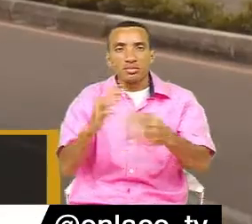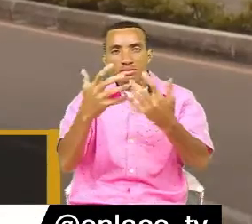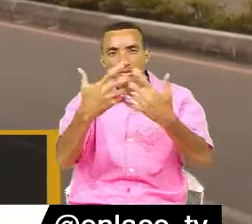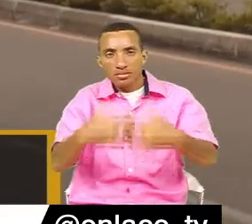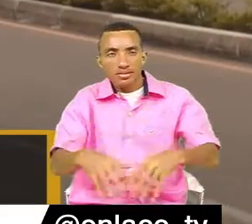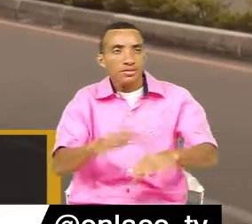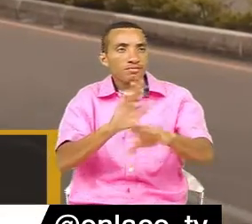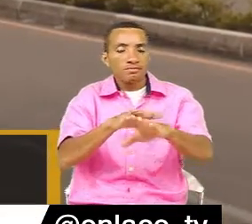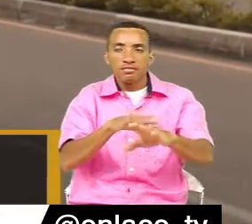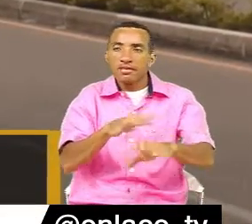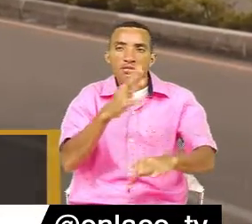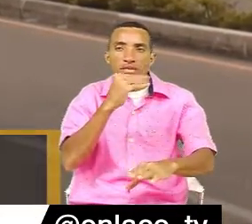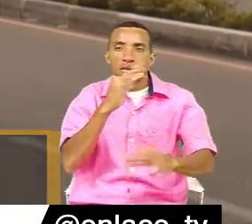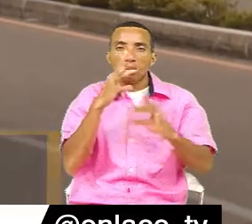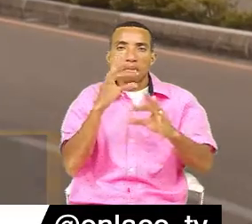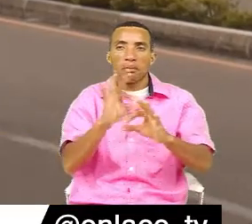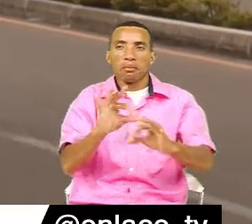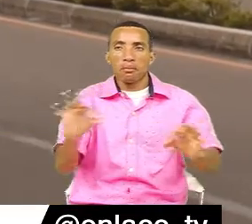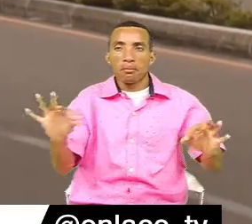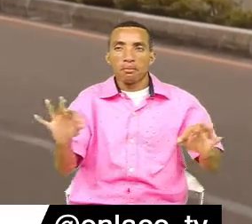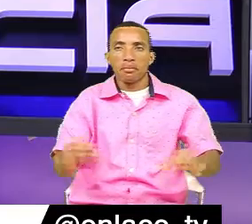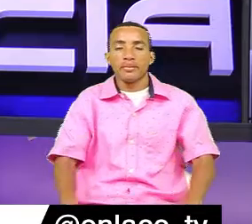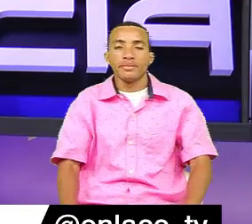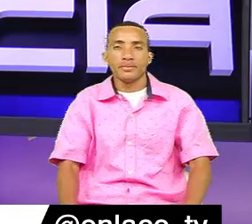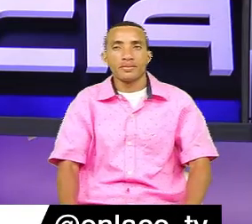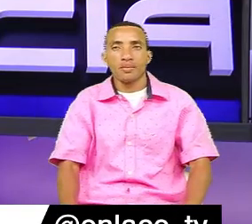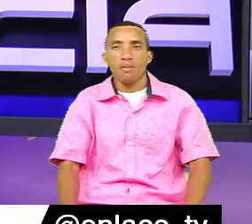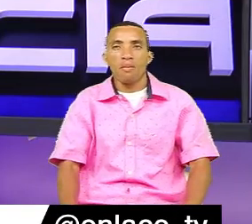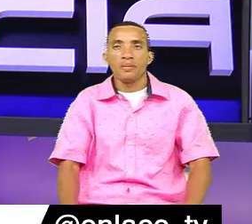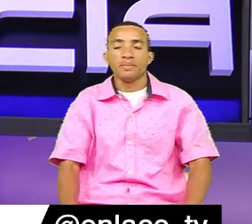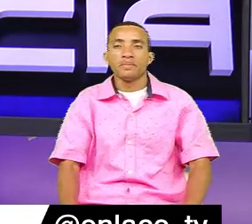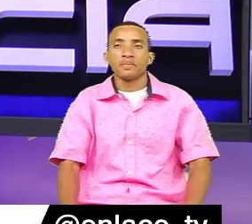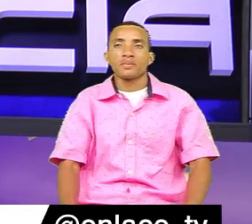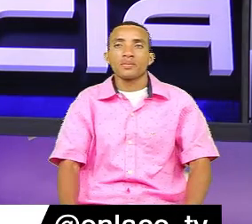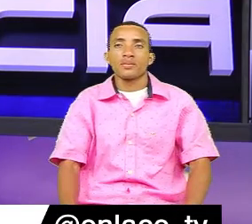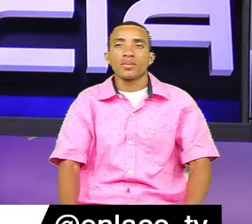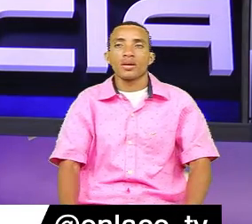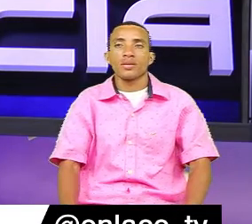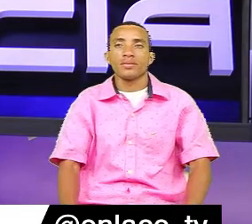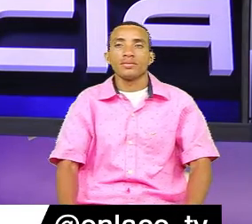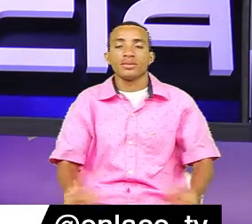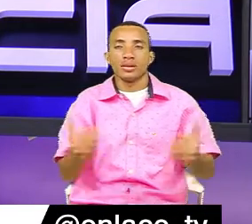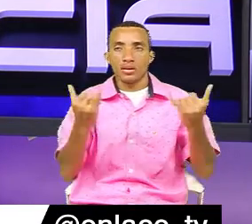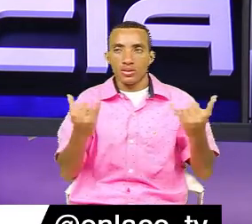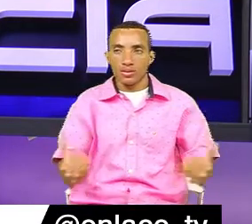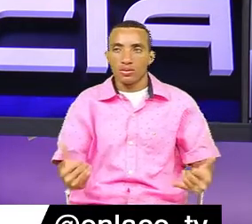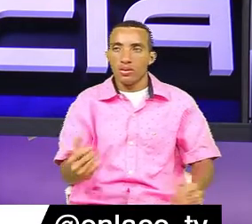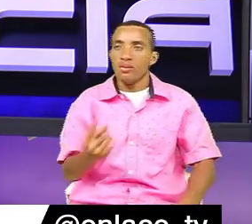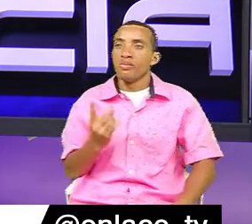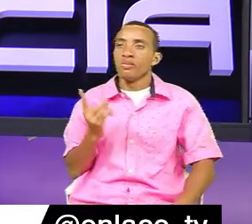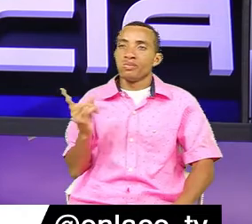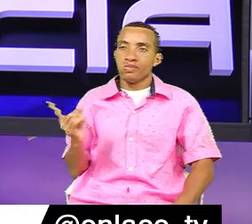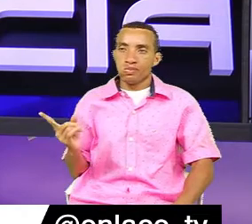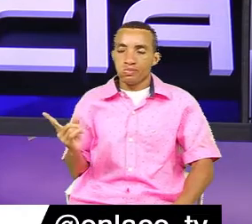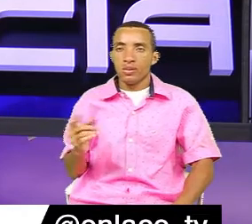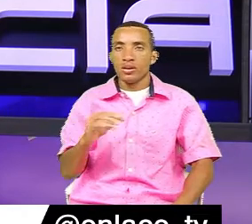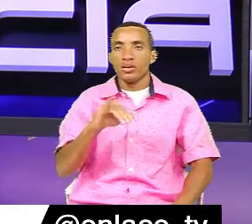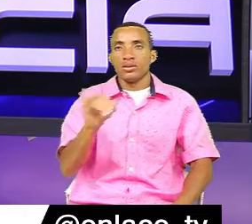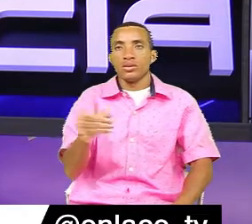este miércoles en el aeropuerto Yariguíes del puerto petrolero. Y se encuentra a esta hora en el set de Enlace Noticias Junior